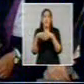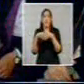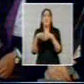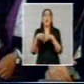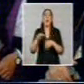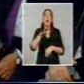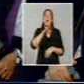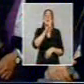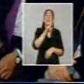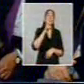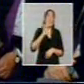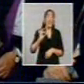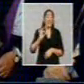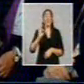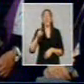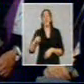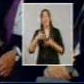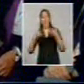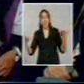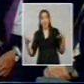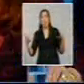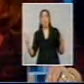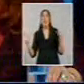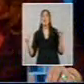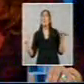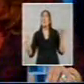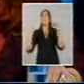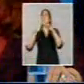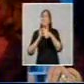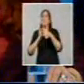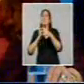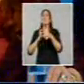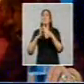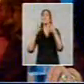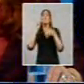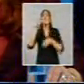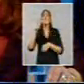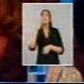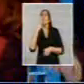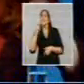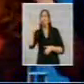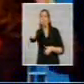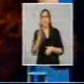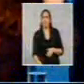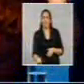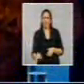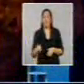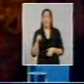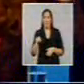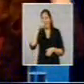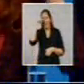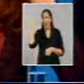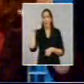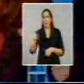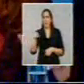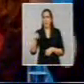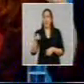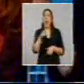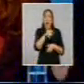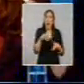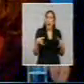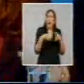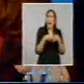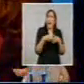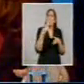y la isla al sistema nacional eléctrico. Allí genera desde hace muchísimo tiempo una cooperativa de